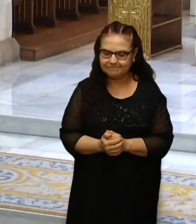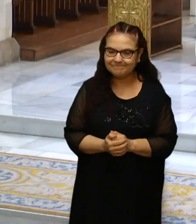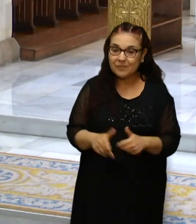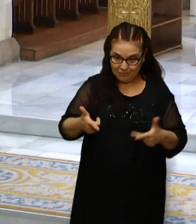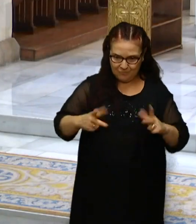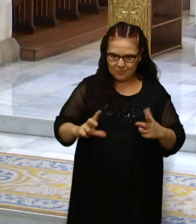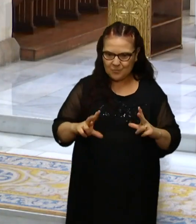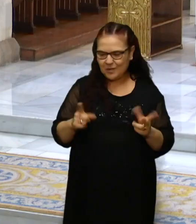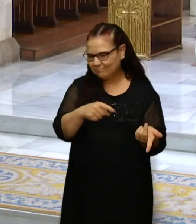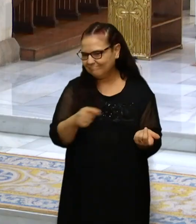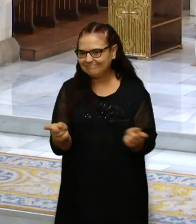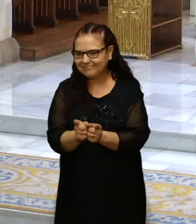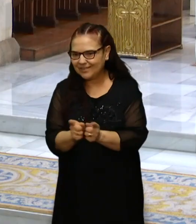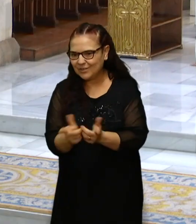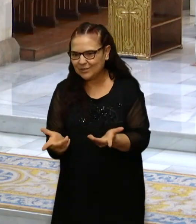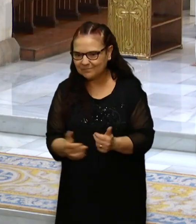Sentaos un momento.